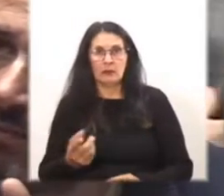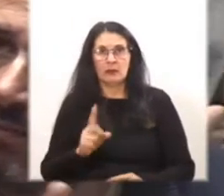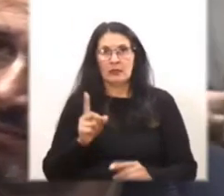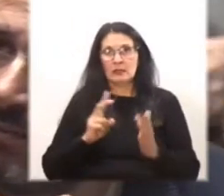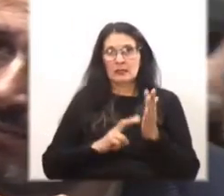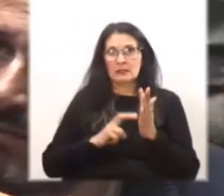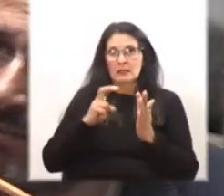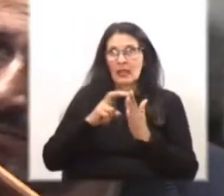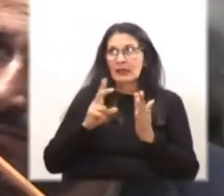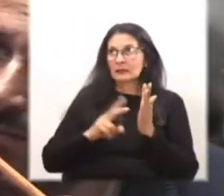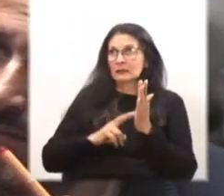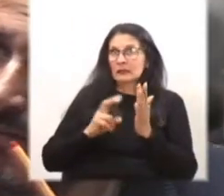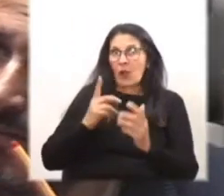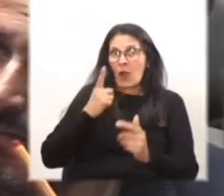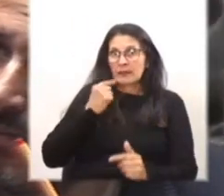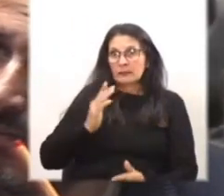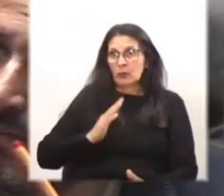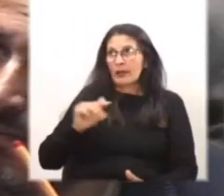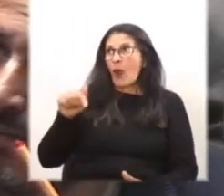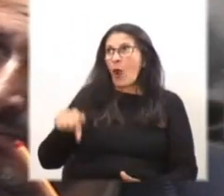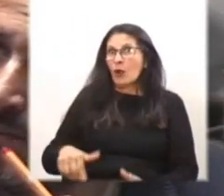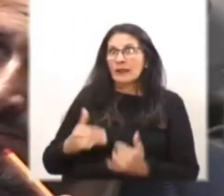están pasando mal hoy.